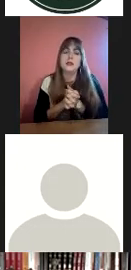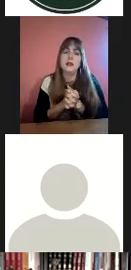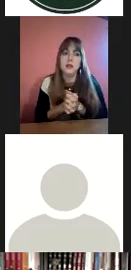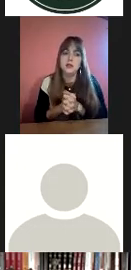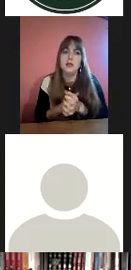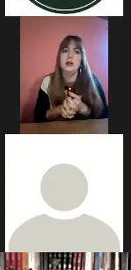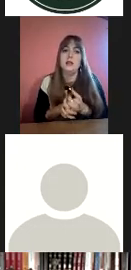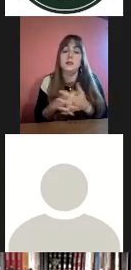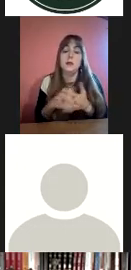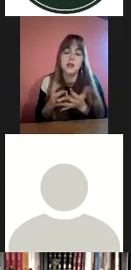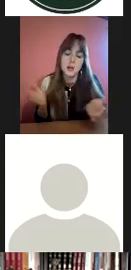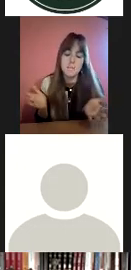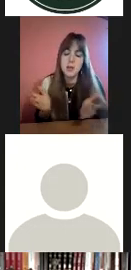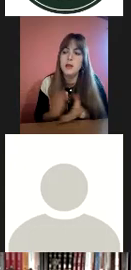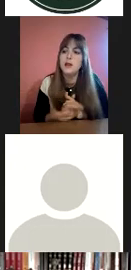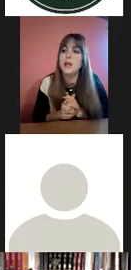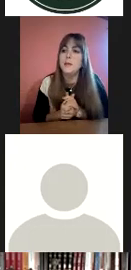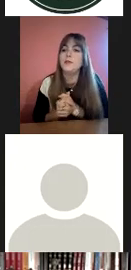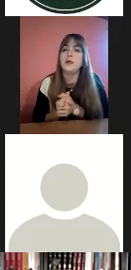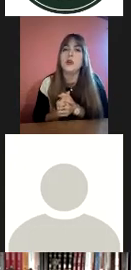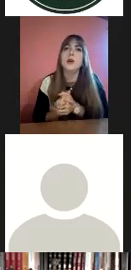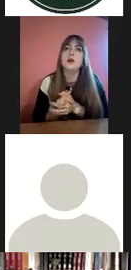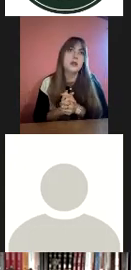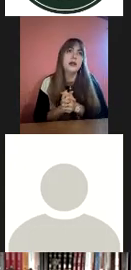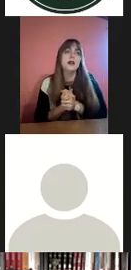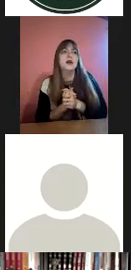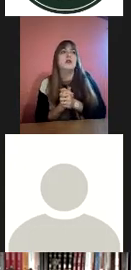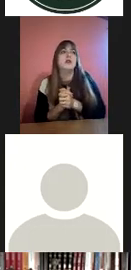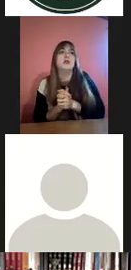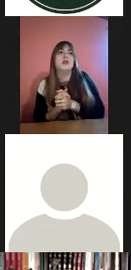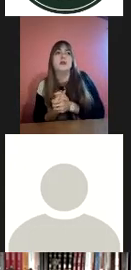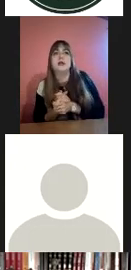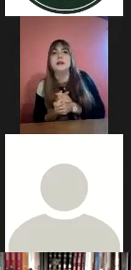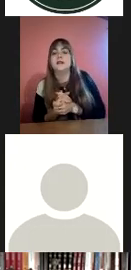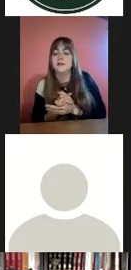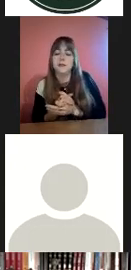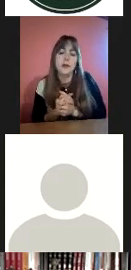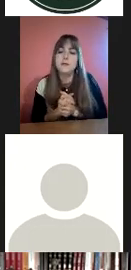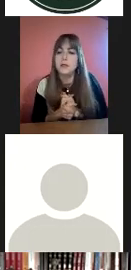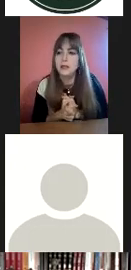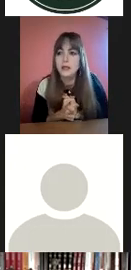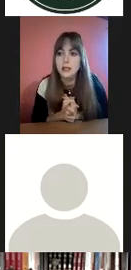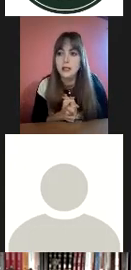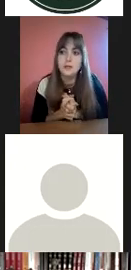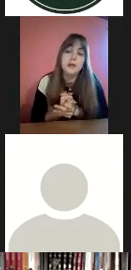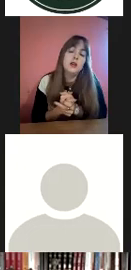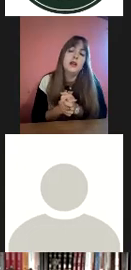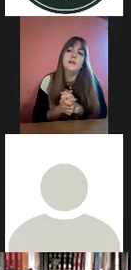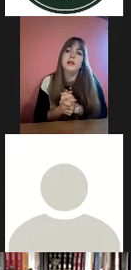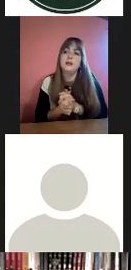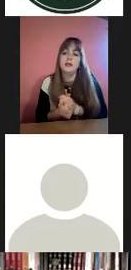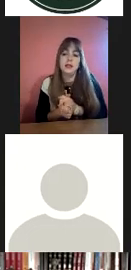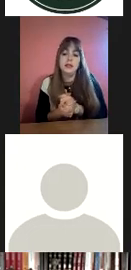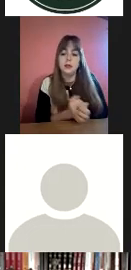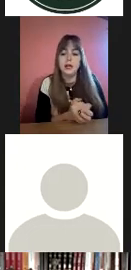se castra el macho deja de ser guardián, o va a engordar, o va a orinar de forma diferente, y primero la